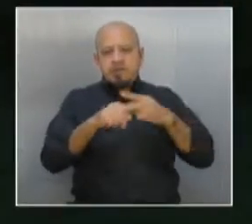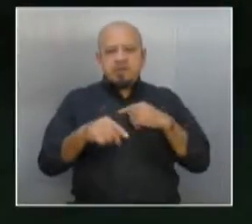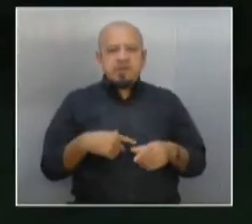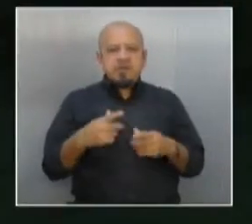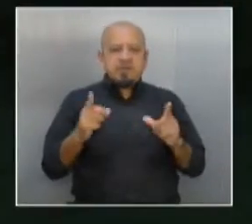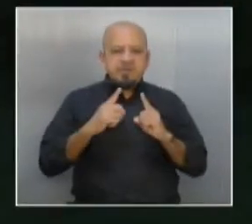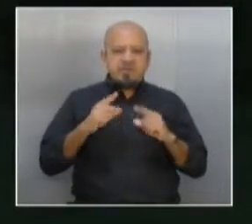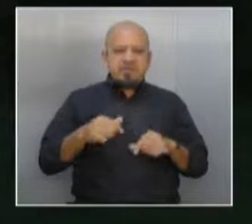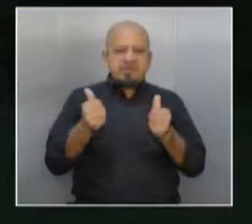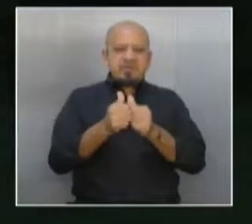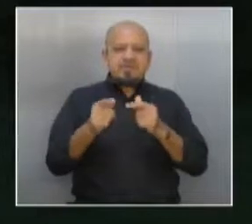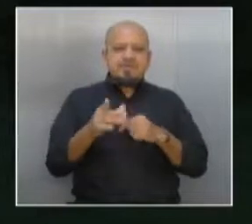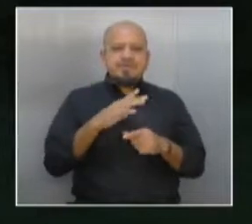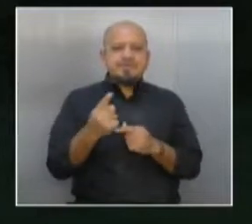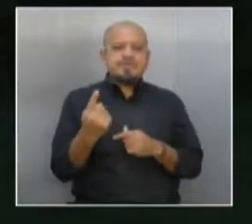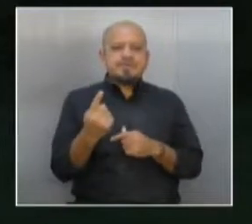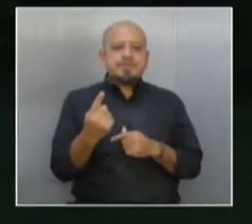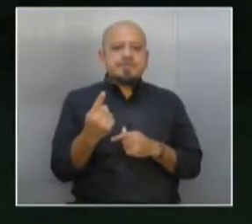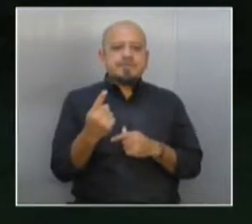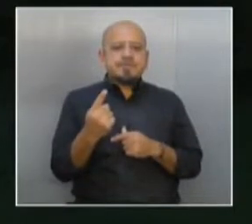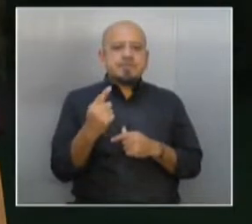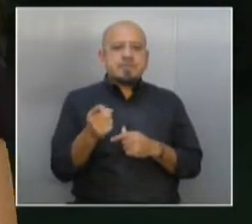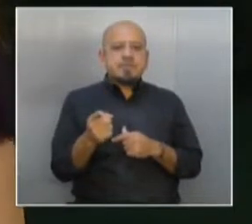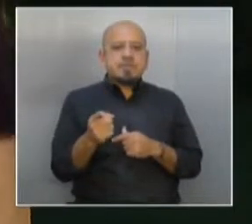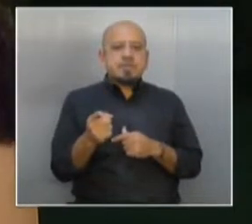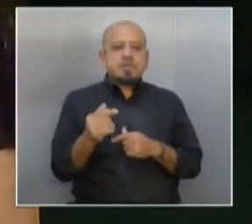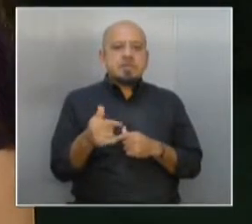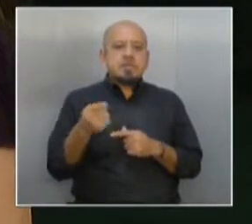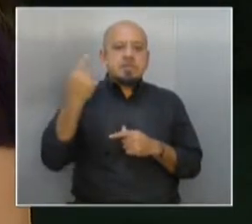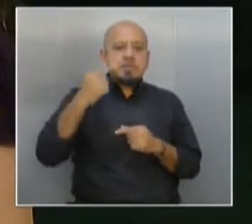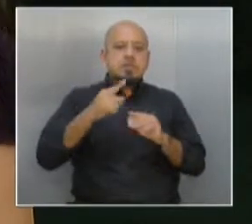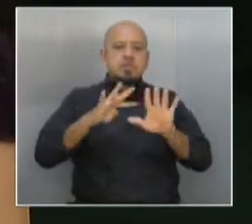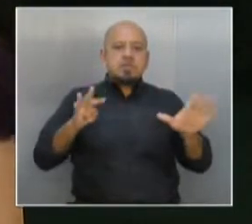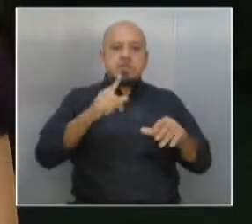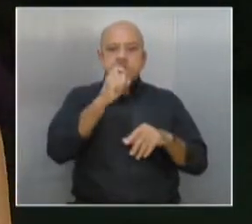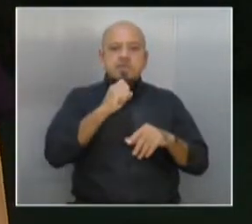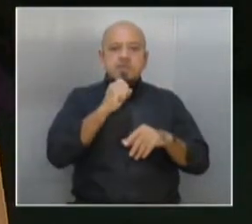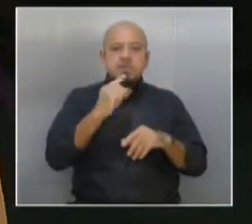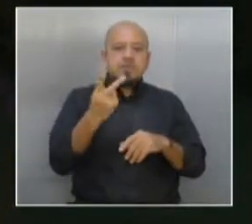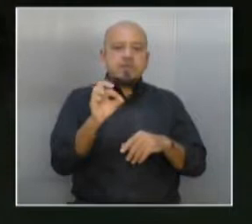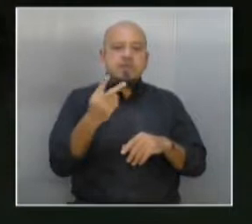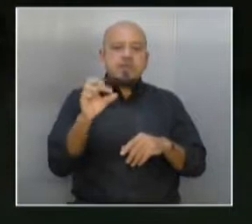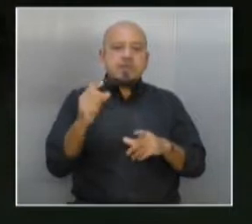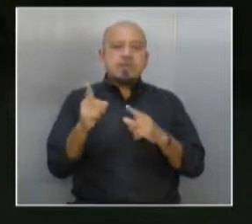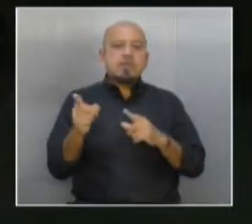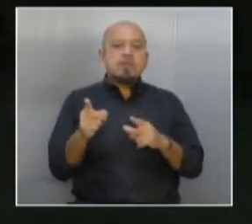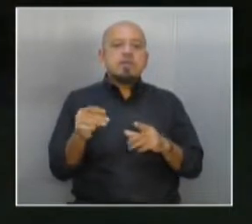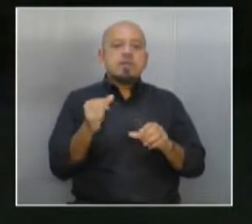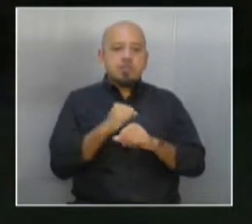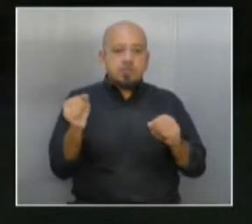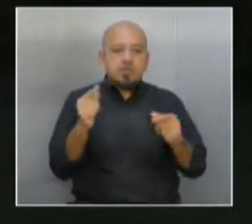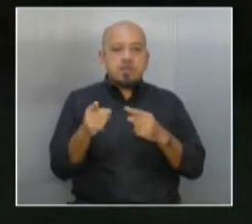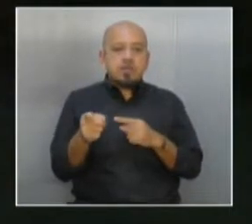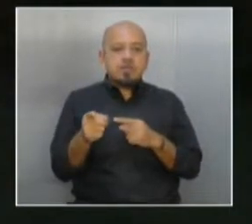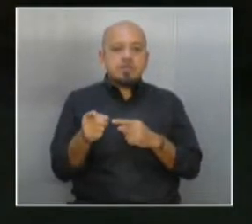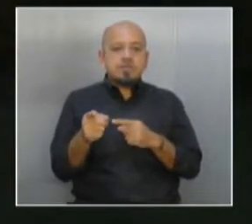nos acompañen. Y hay un detalle que es, los que tenían entrada del 19 de marzo de 2020 pueden ir y